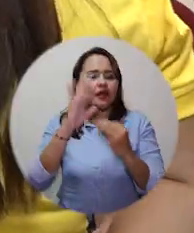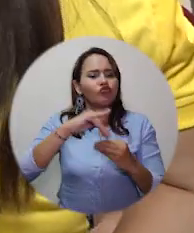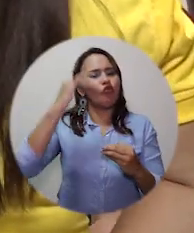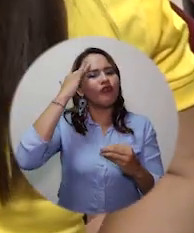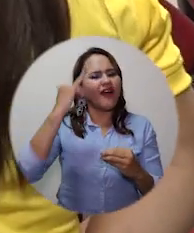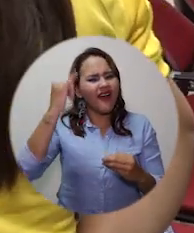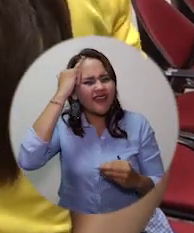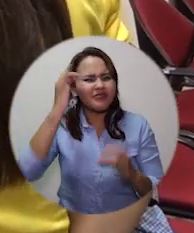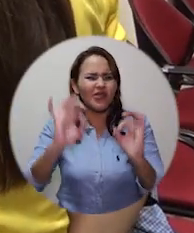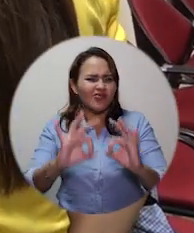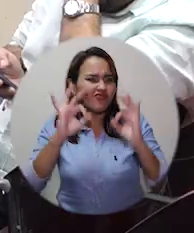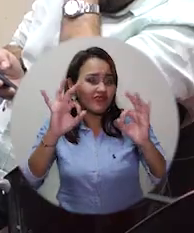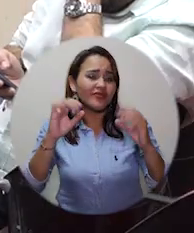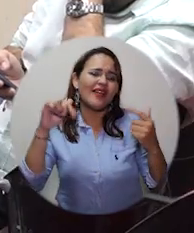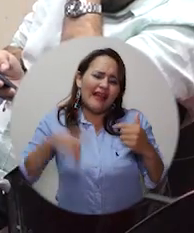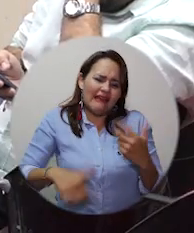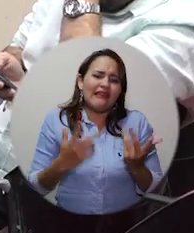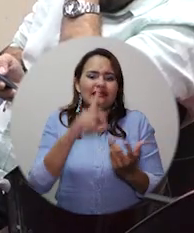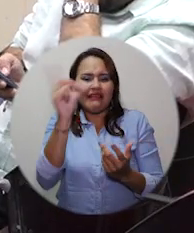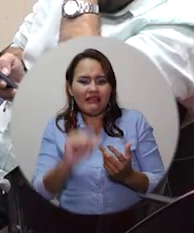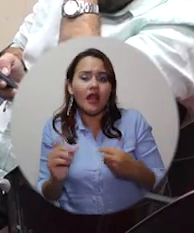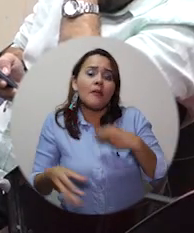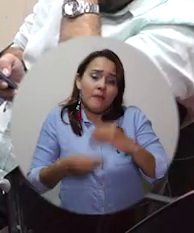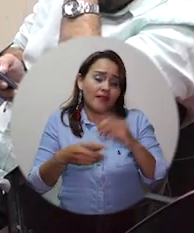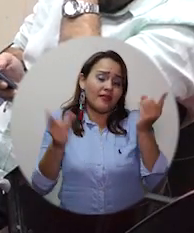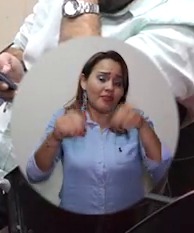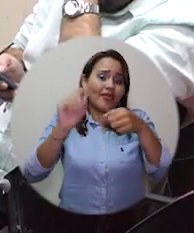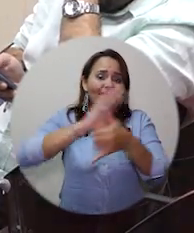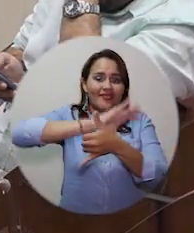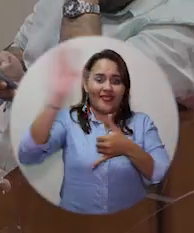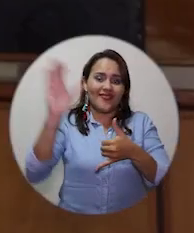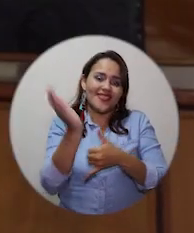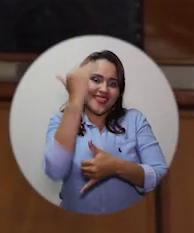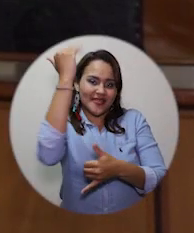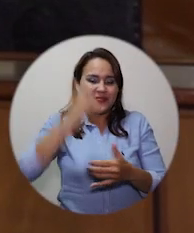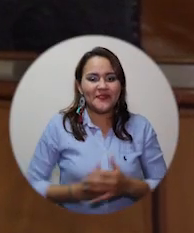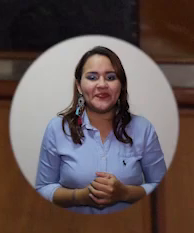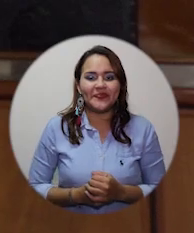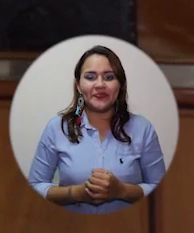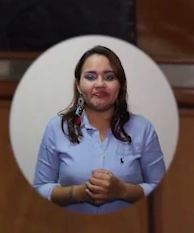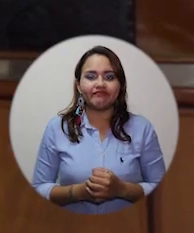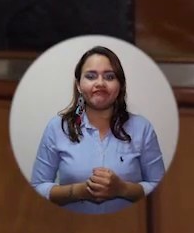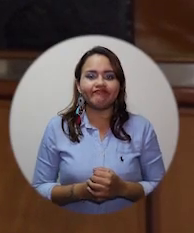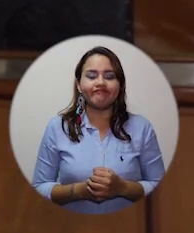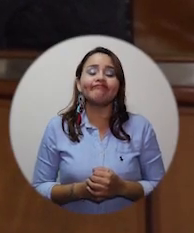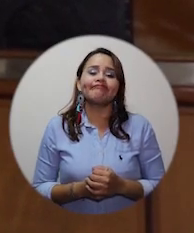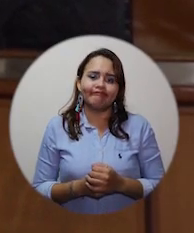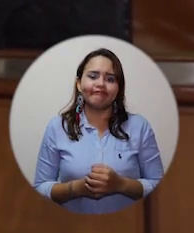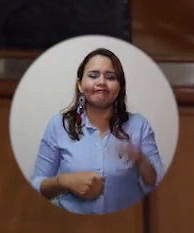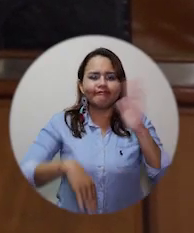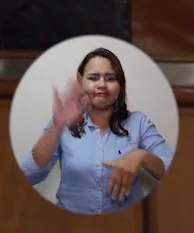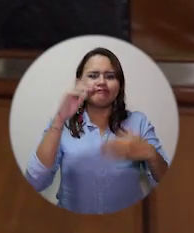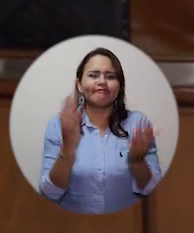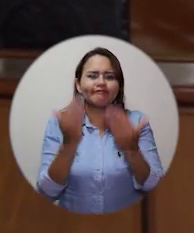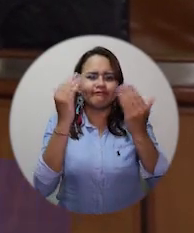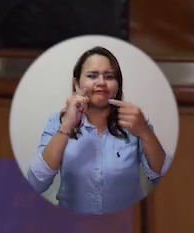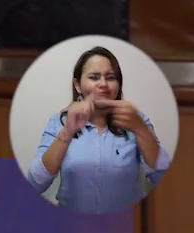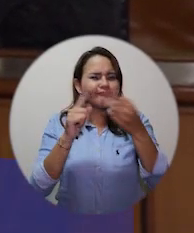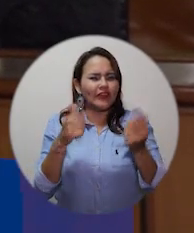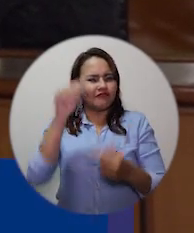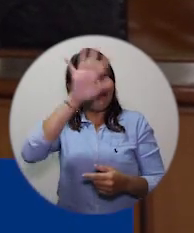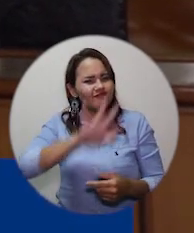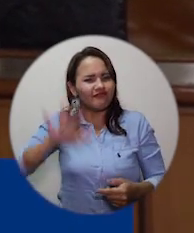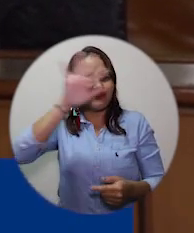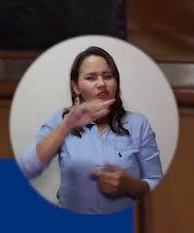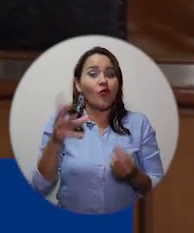calidad educativa en el departamento de Cesar y obviamente de la región Caribe. Entonces nos coloca en la punta de lanza de la